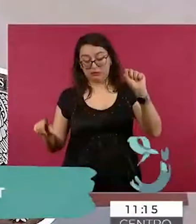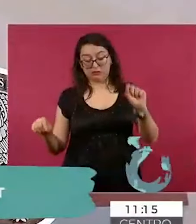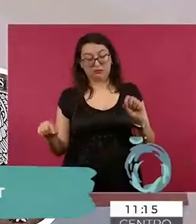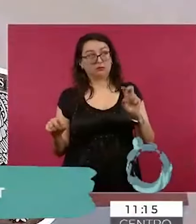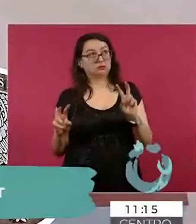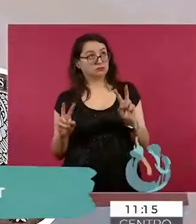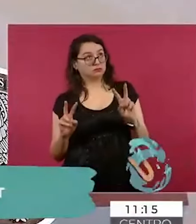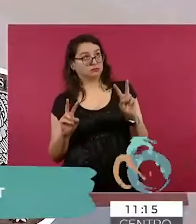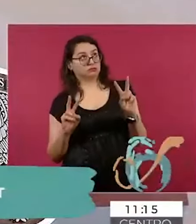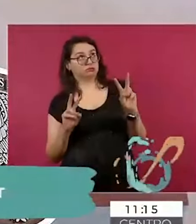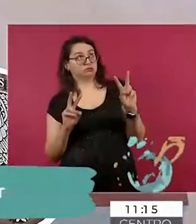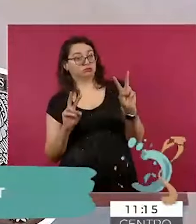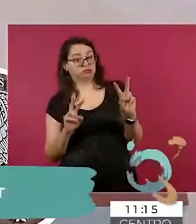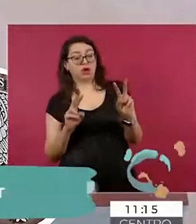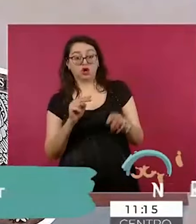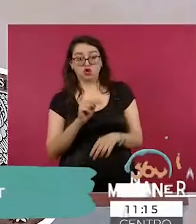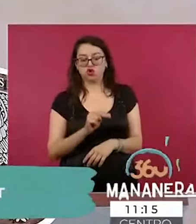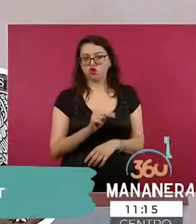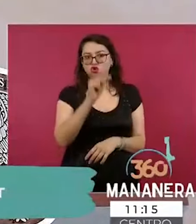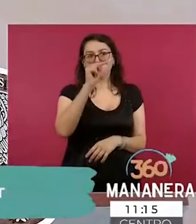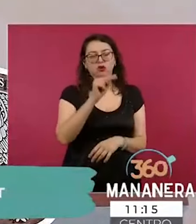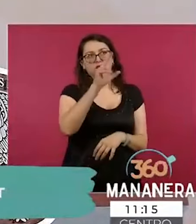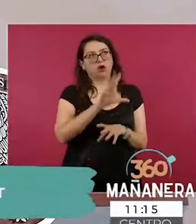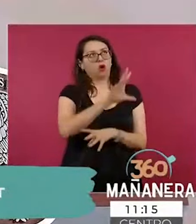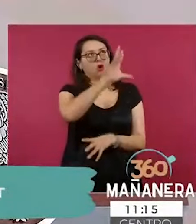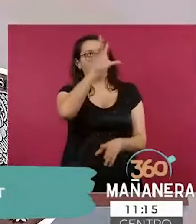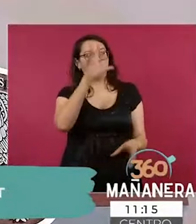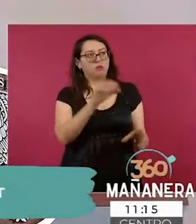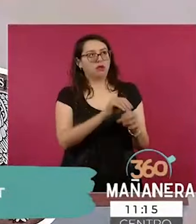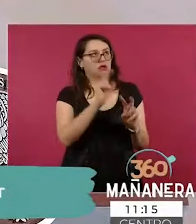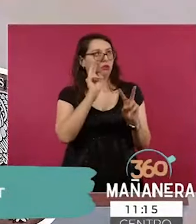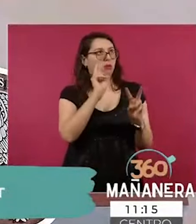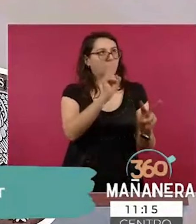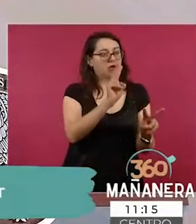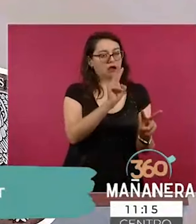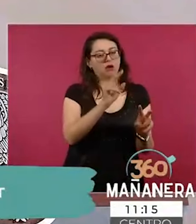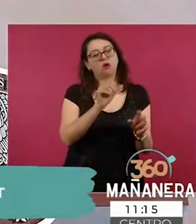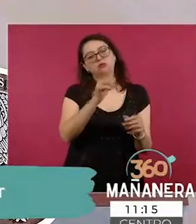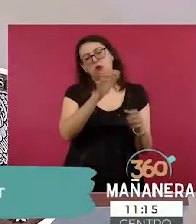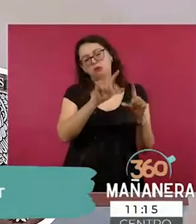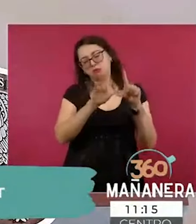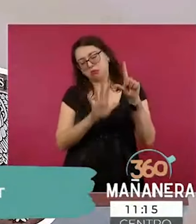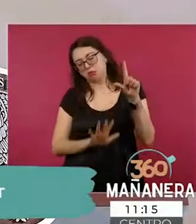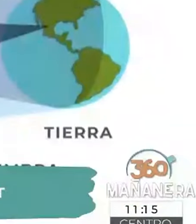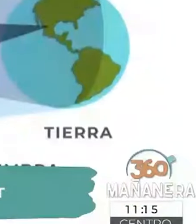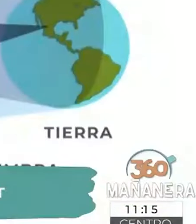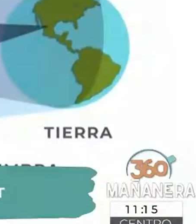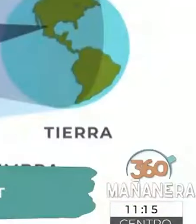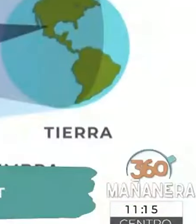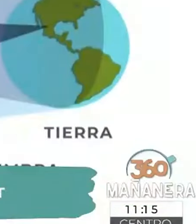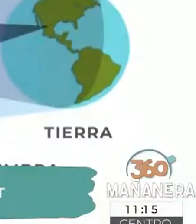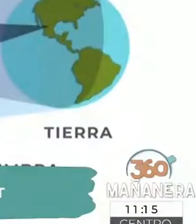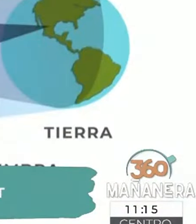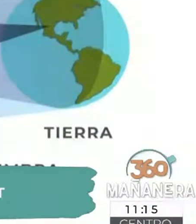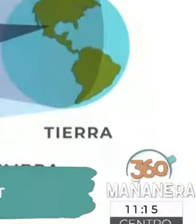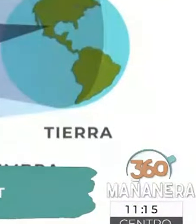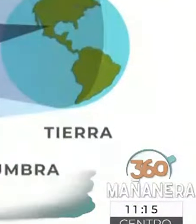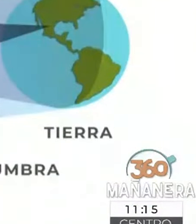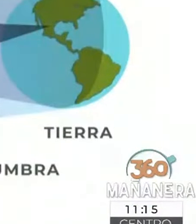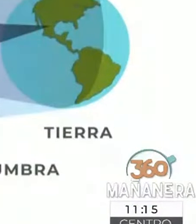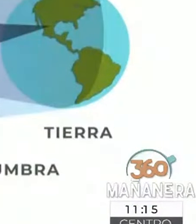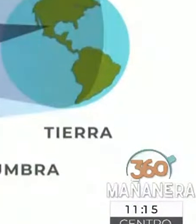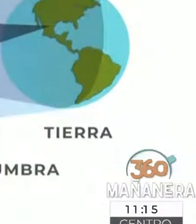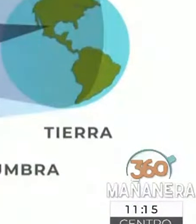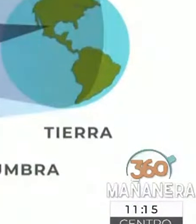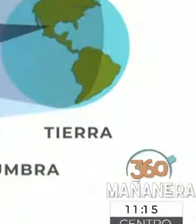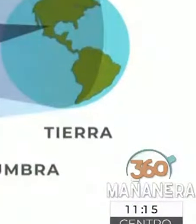ofrece la oportunidad de ampliar el conocimiento acerca del universo y el comportamiento de sus astros la recurrencia de un eclipse